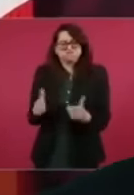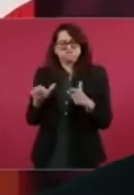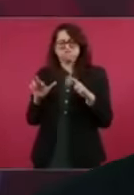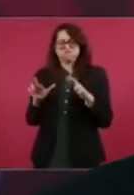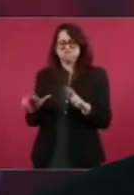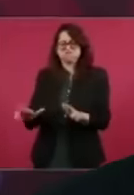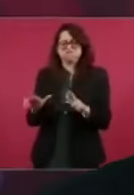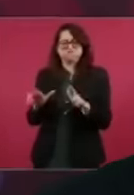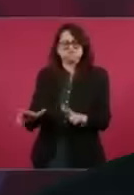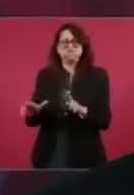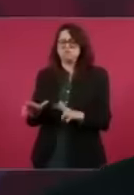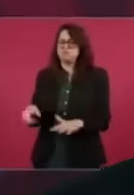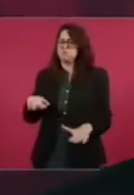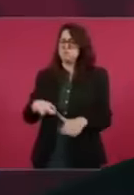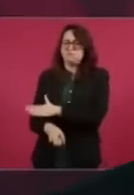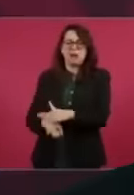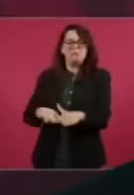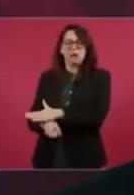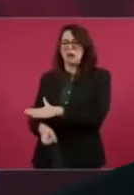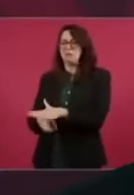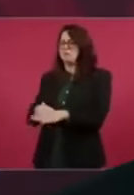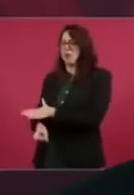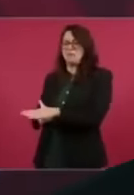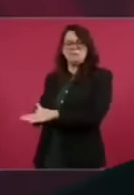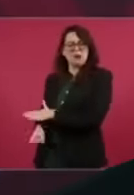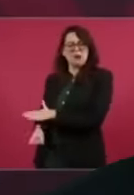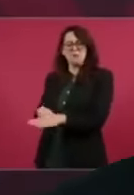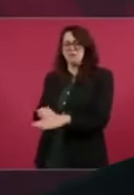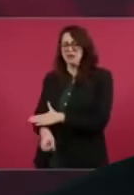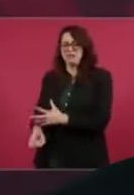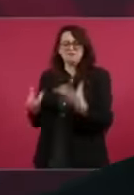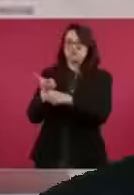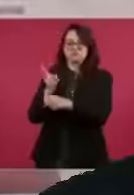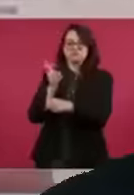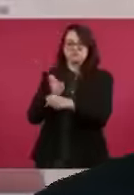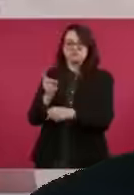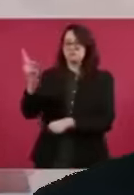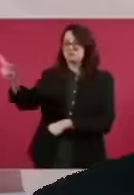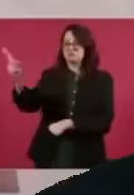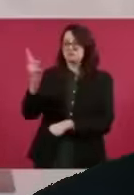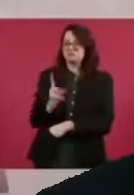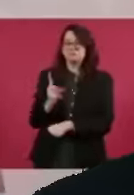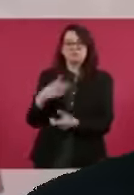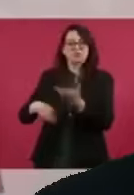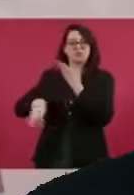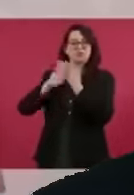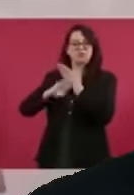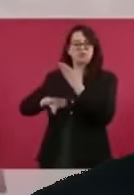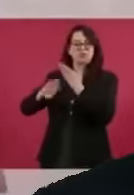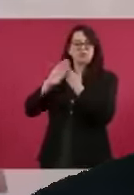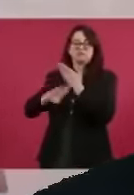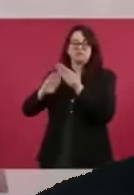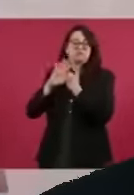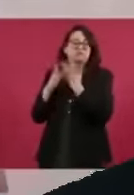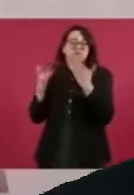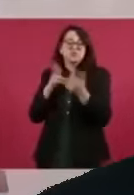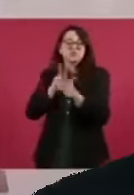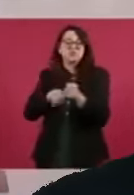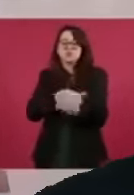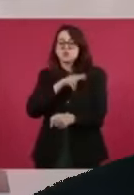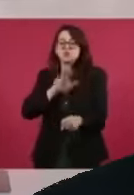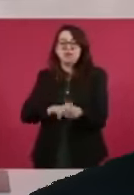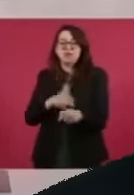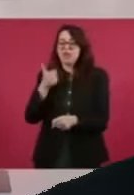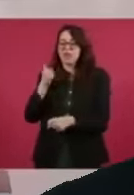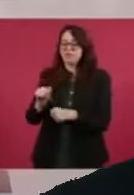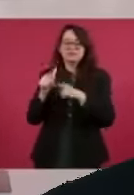ignorancia y su estado mental lleno de Chipilín con chochos para la demencia senil narcopresidente nadie necesita hablar mal de ti La